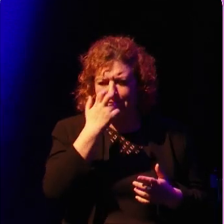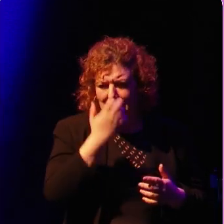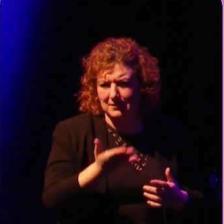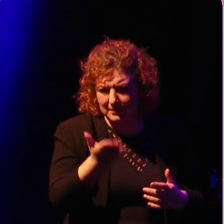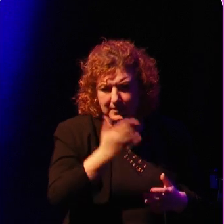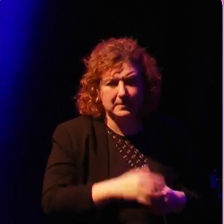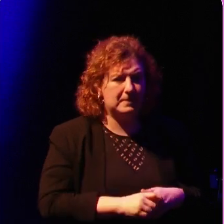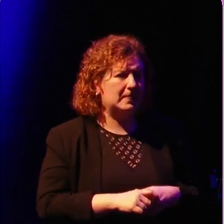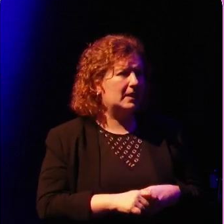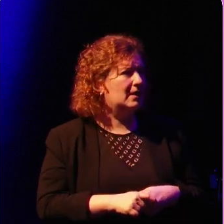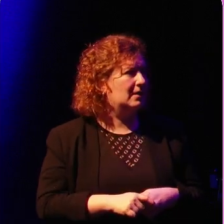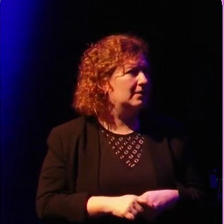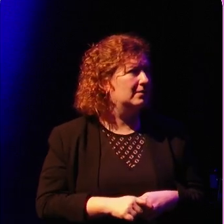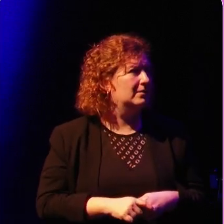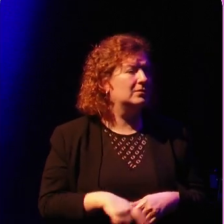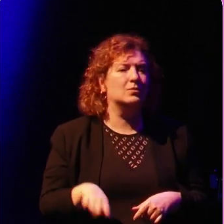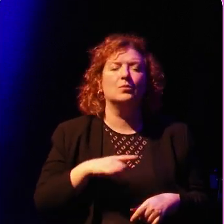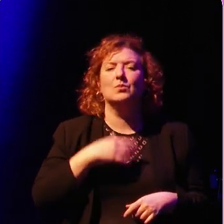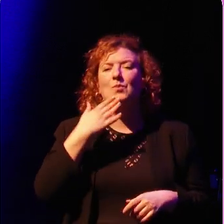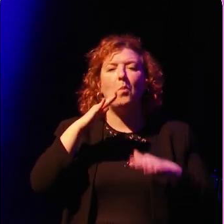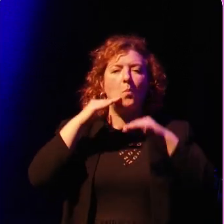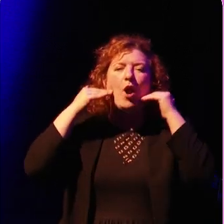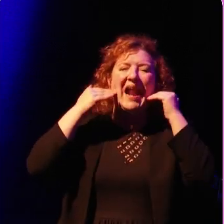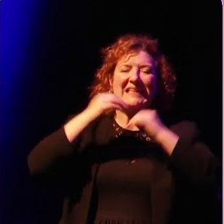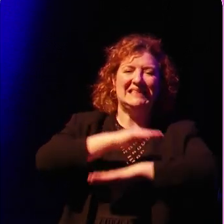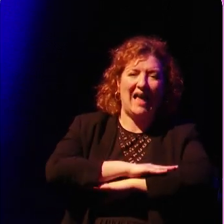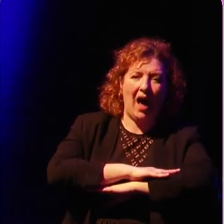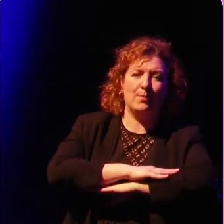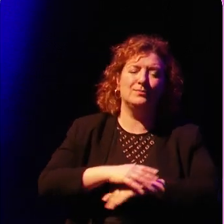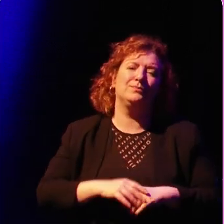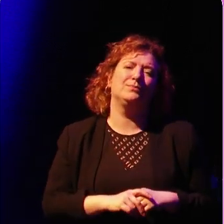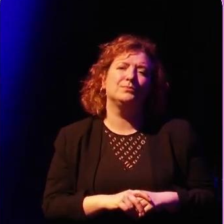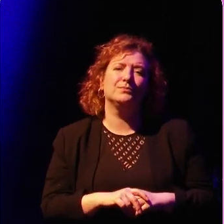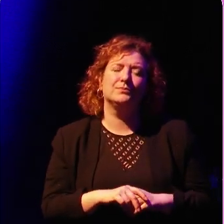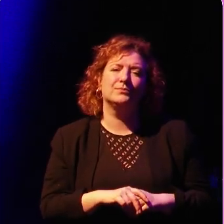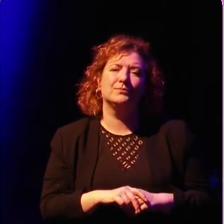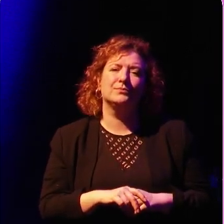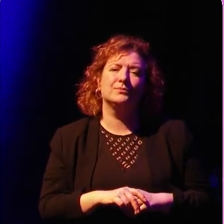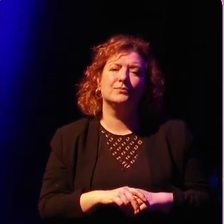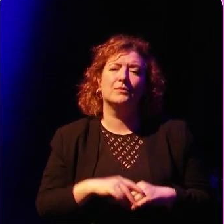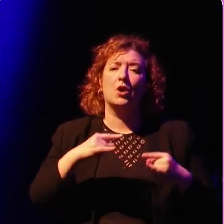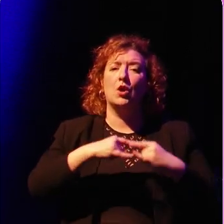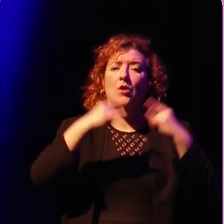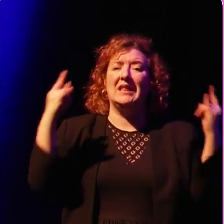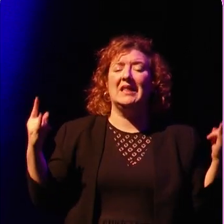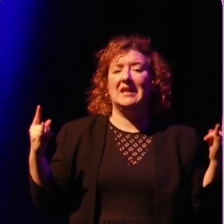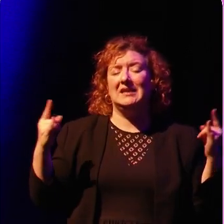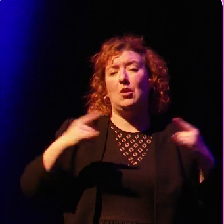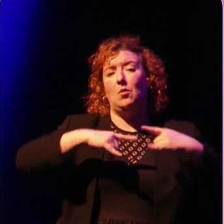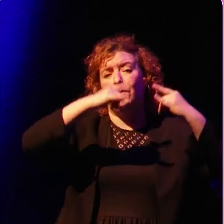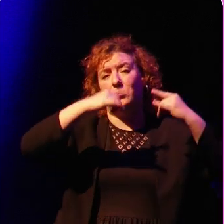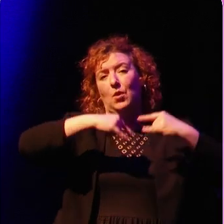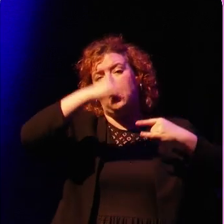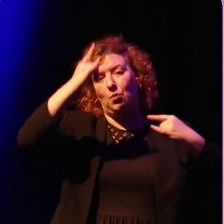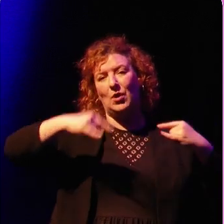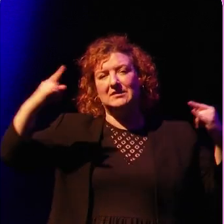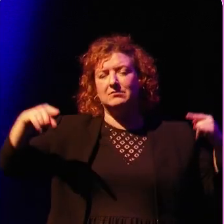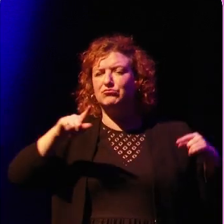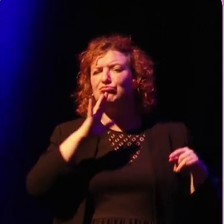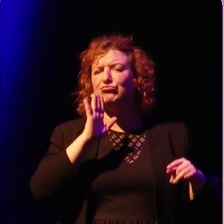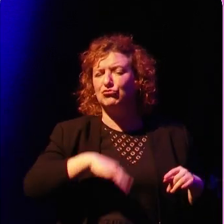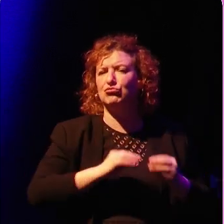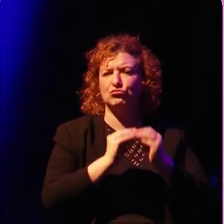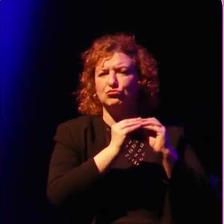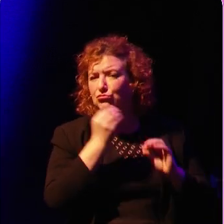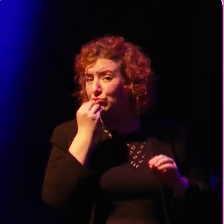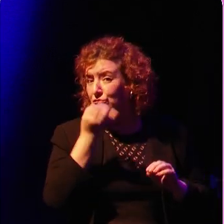ver, por ejemplo, qué se ha hecho con la Mona Lisa con el puente de San Francisco detrás. Esa imagen está bastante